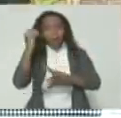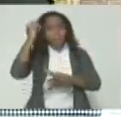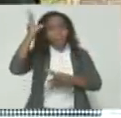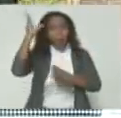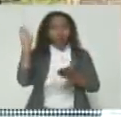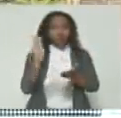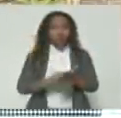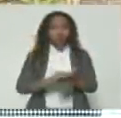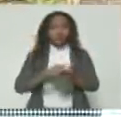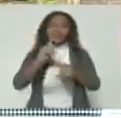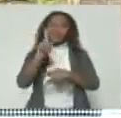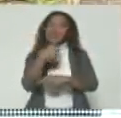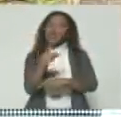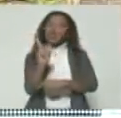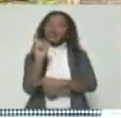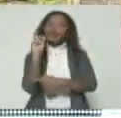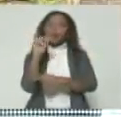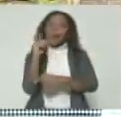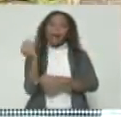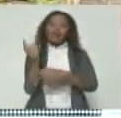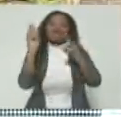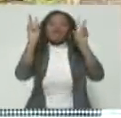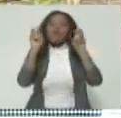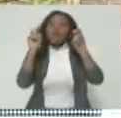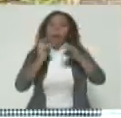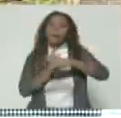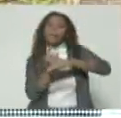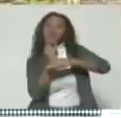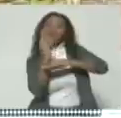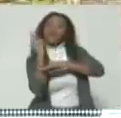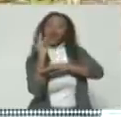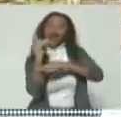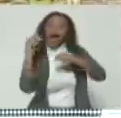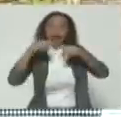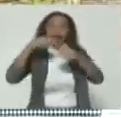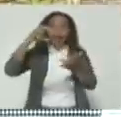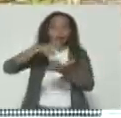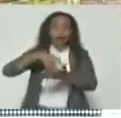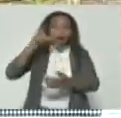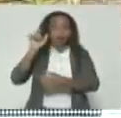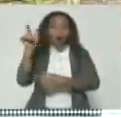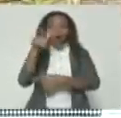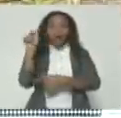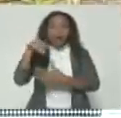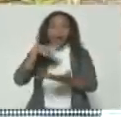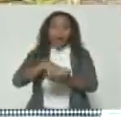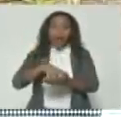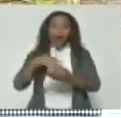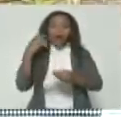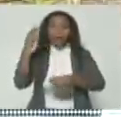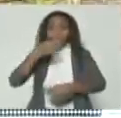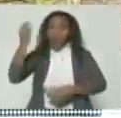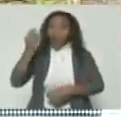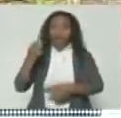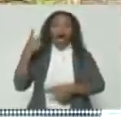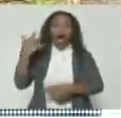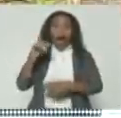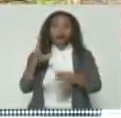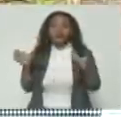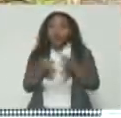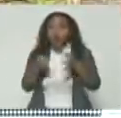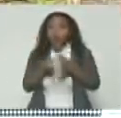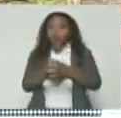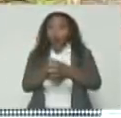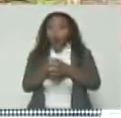instalada, sino que se han creado nuevas plantas. El estado Guárico, que era un estado que realmente tenía un sector agroindustrial